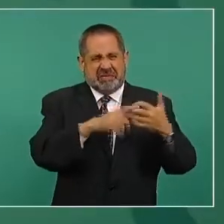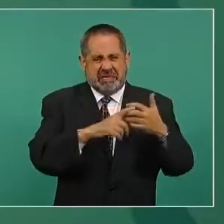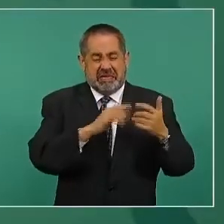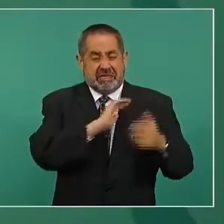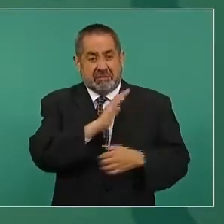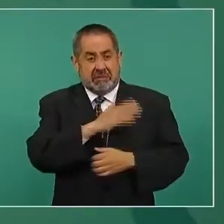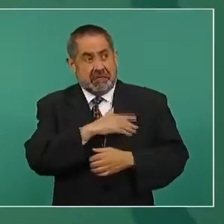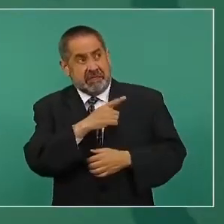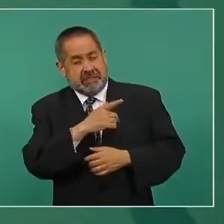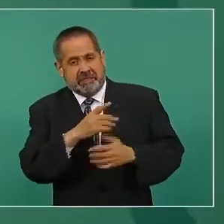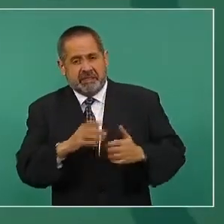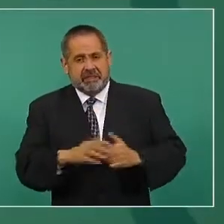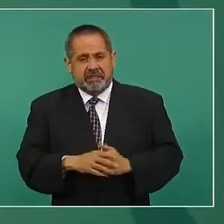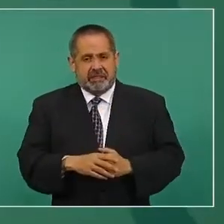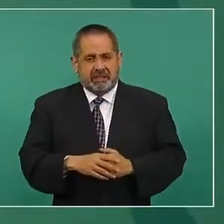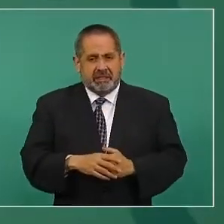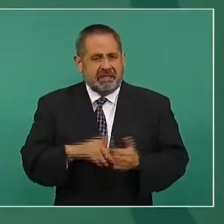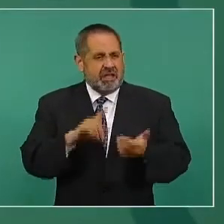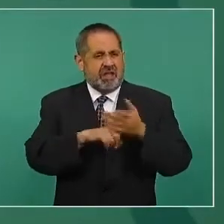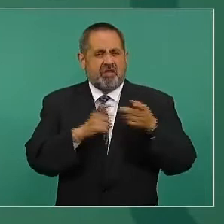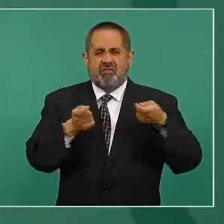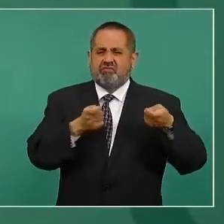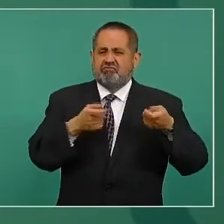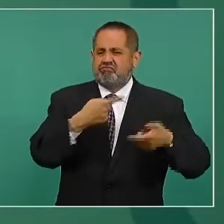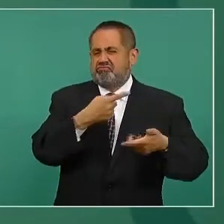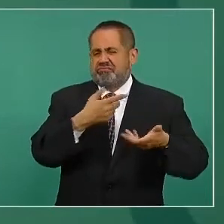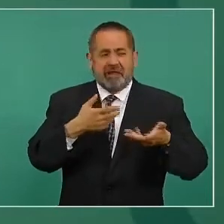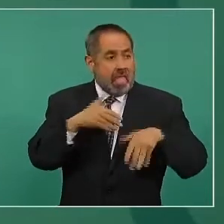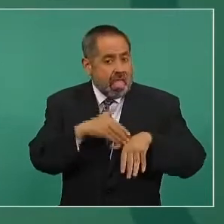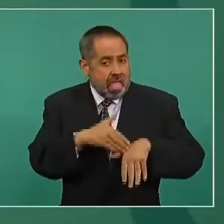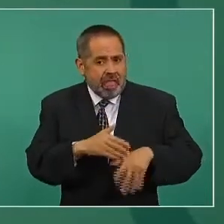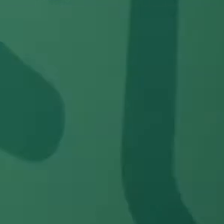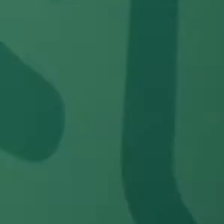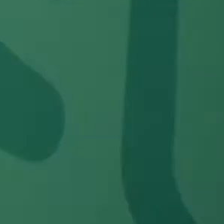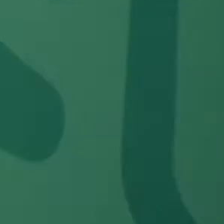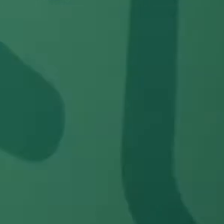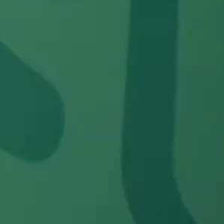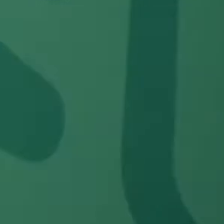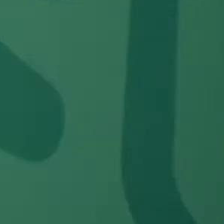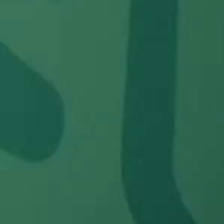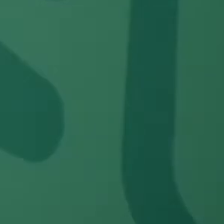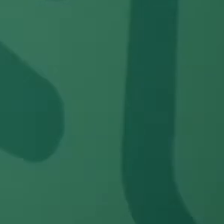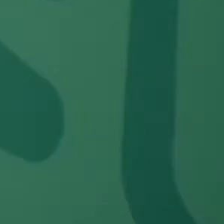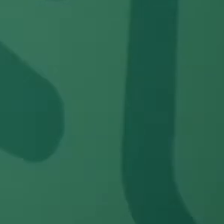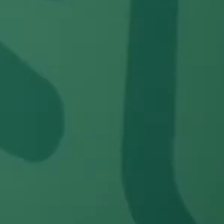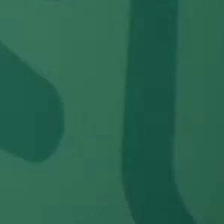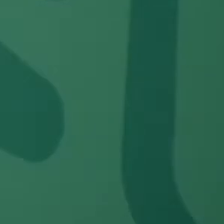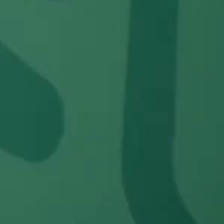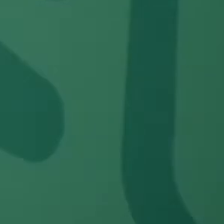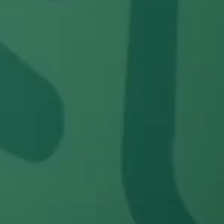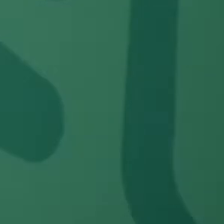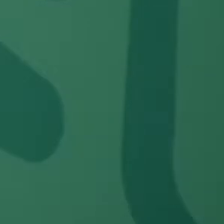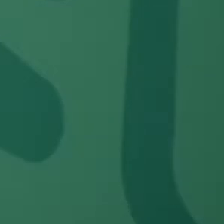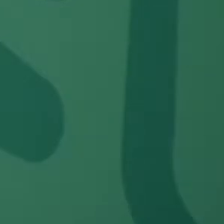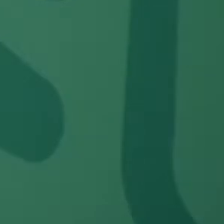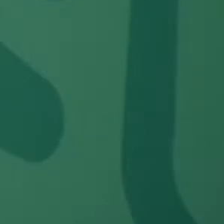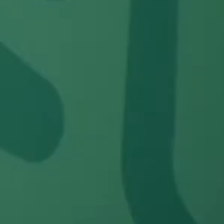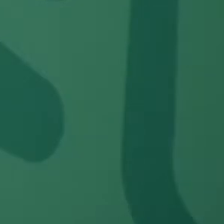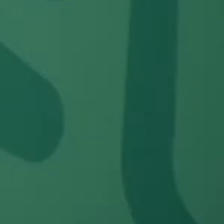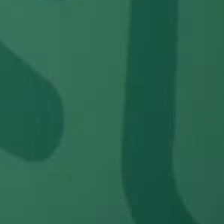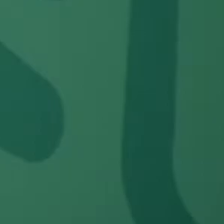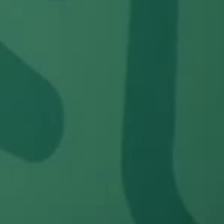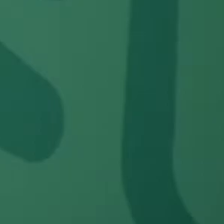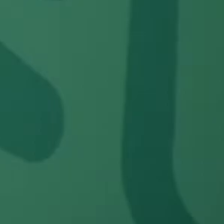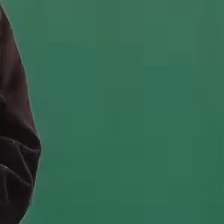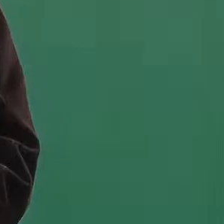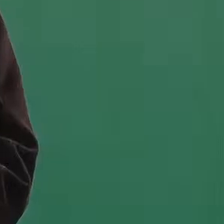con el poder, porque el pueblo español siempre va a